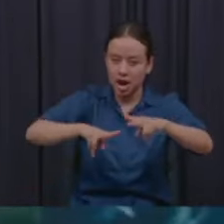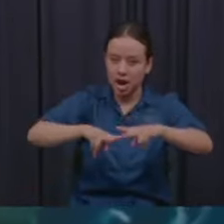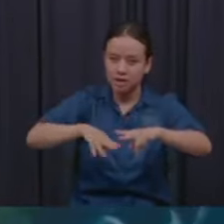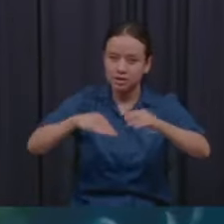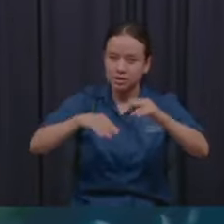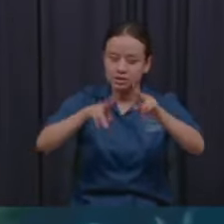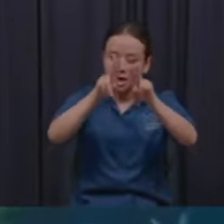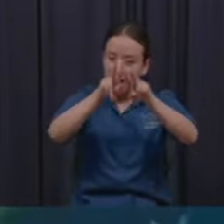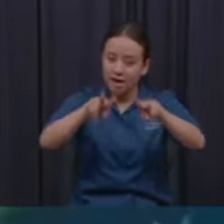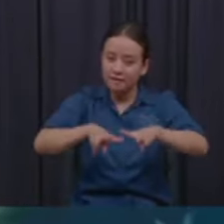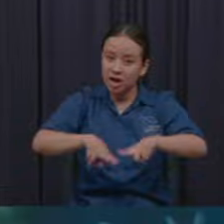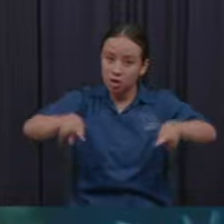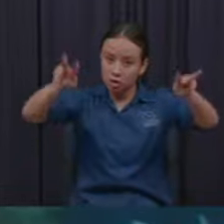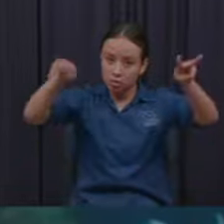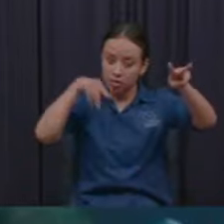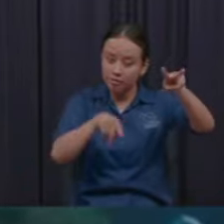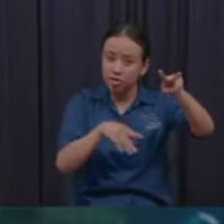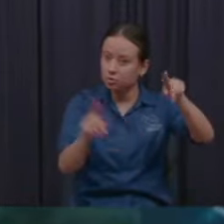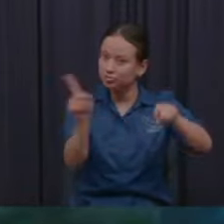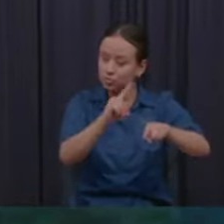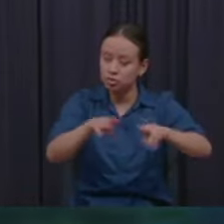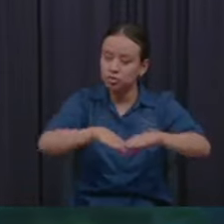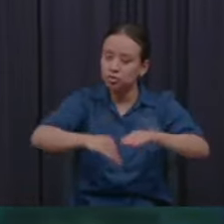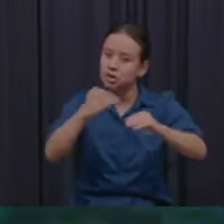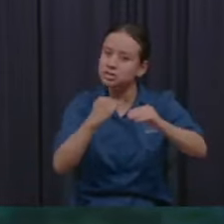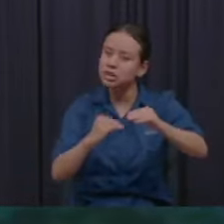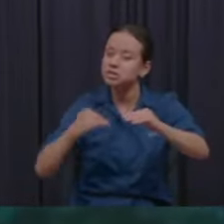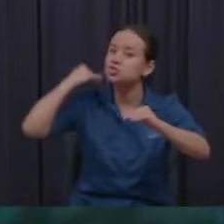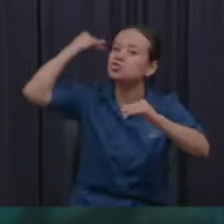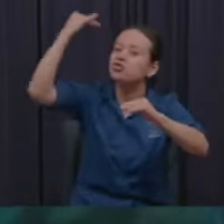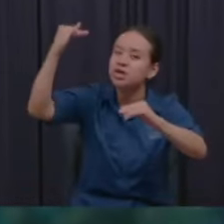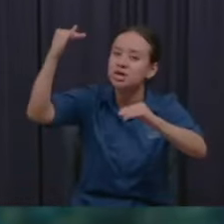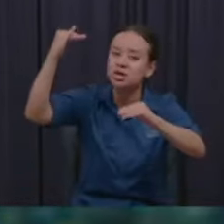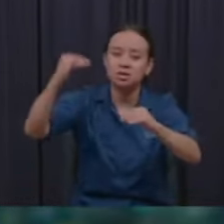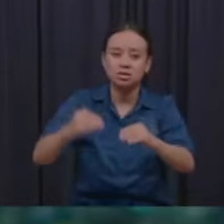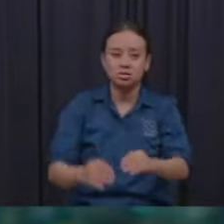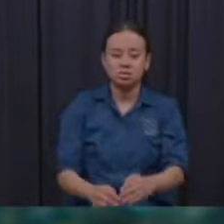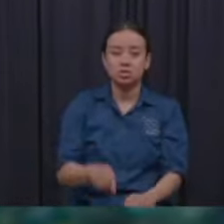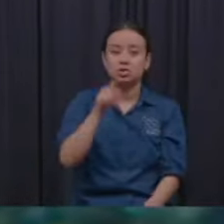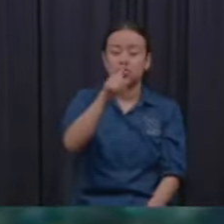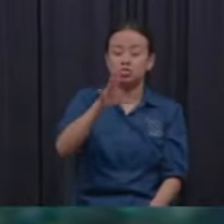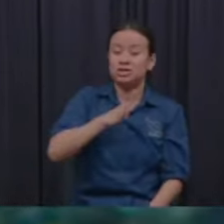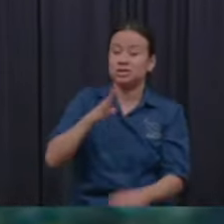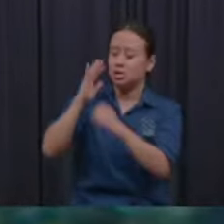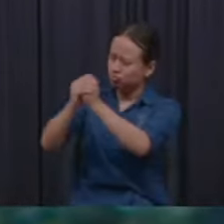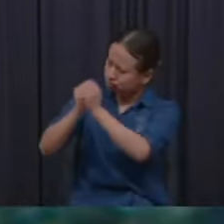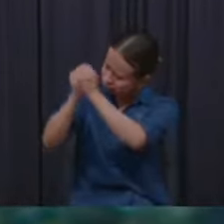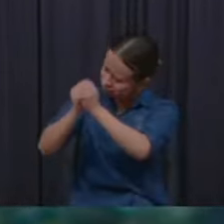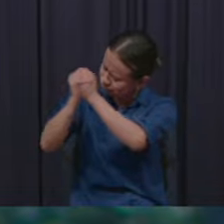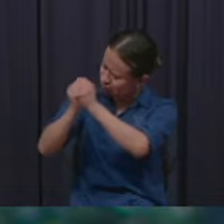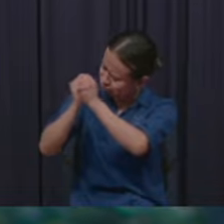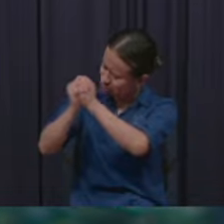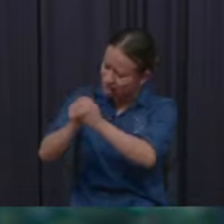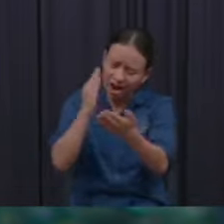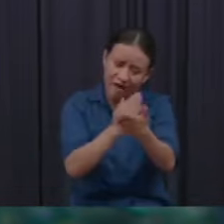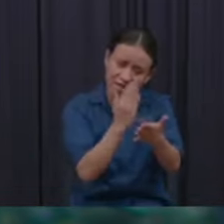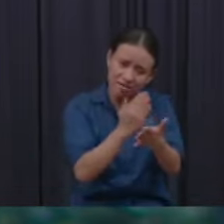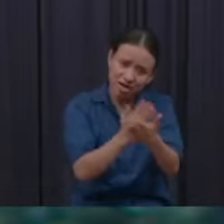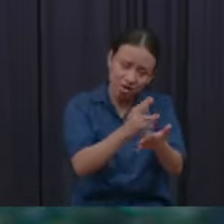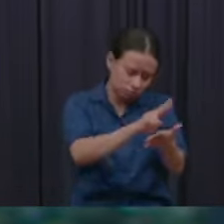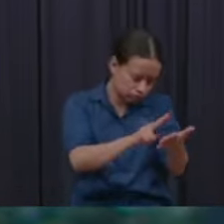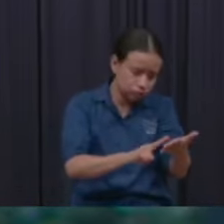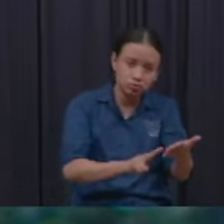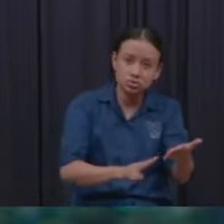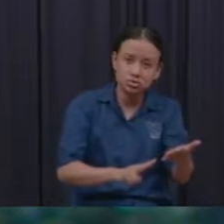anticuado, tienes que orar más. Gloria a Dios por esos dos, tienes que orar más. Tienes que leer la palabra más.